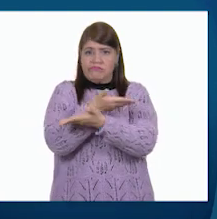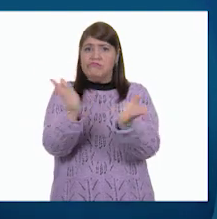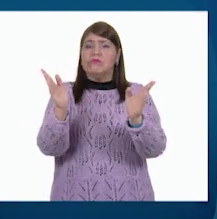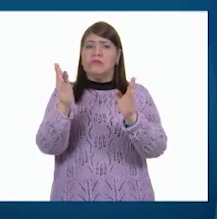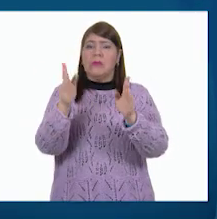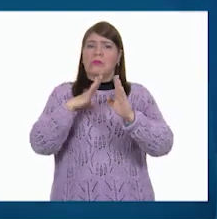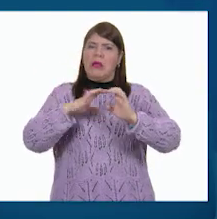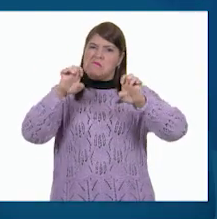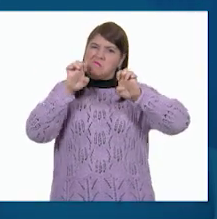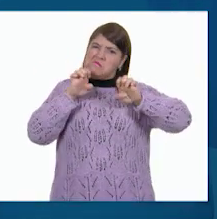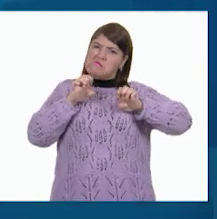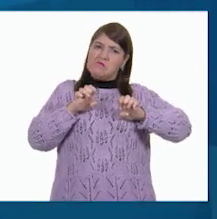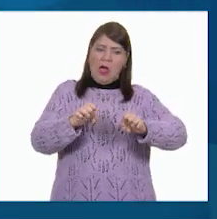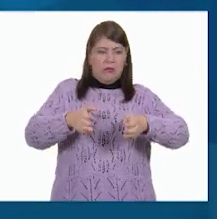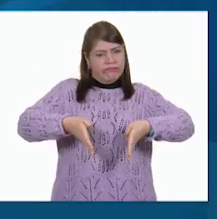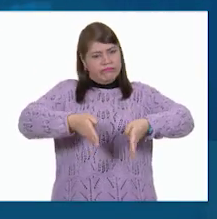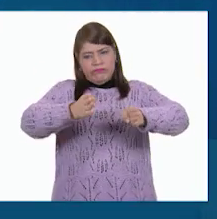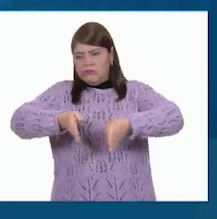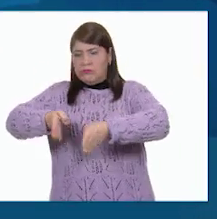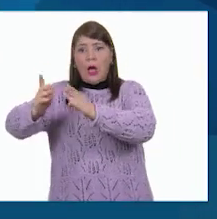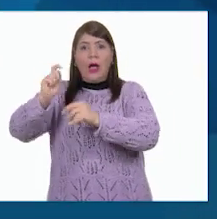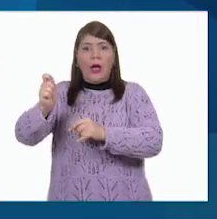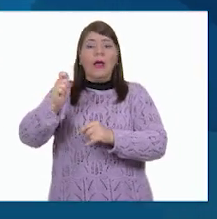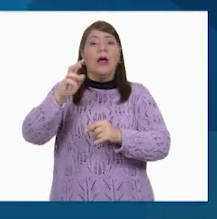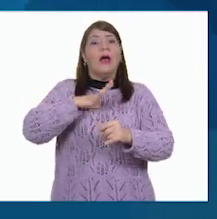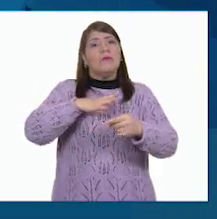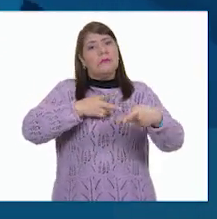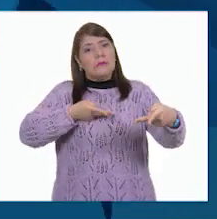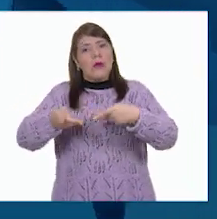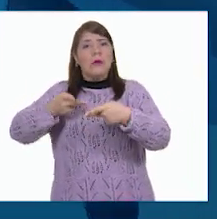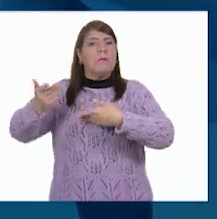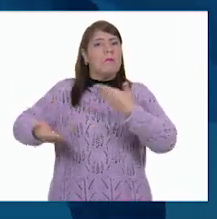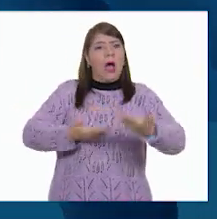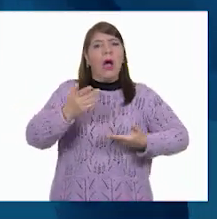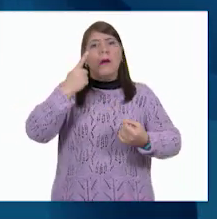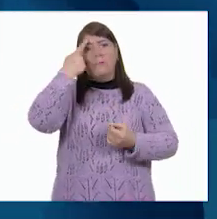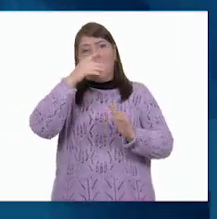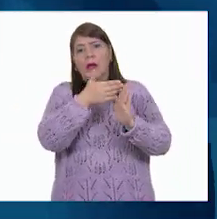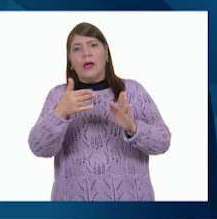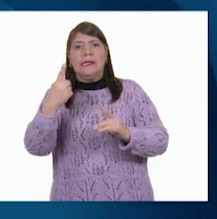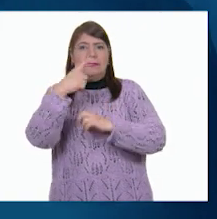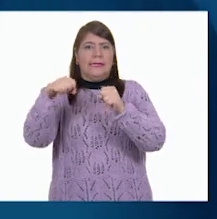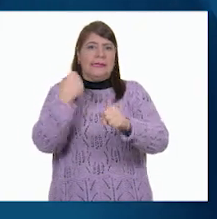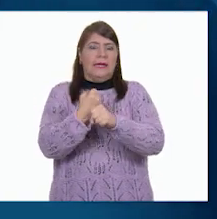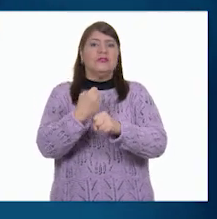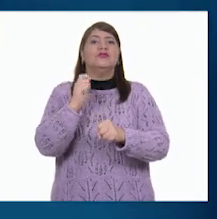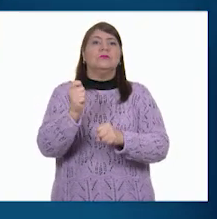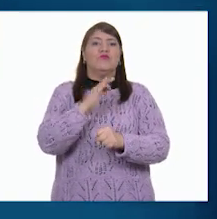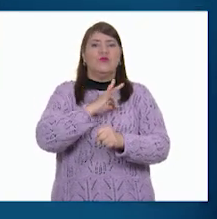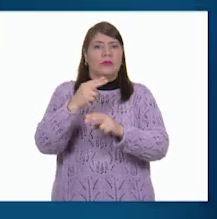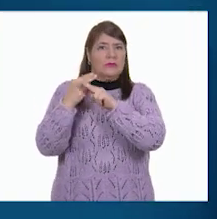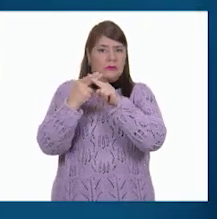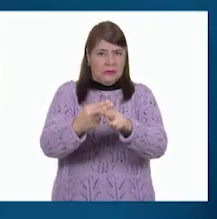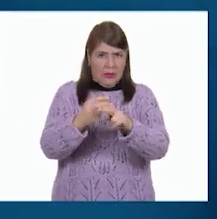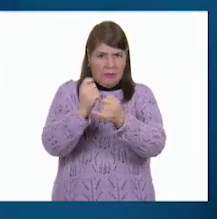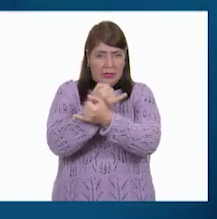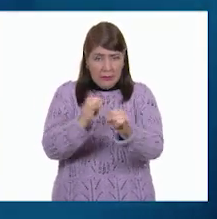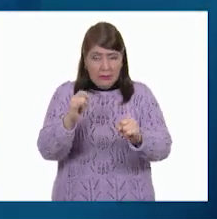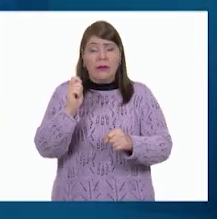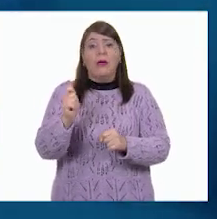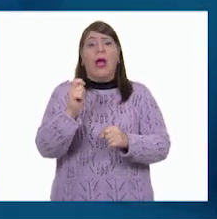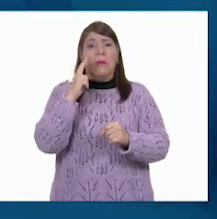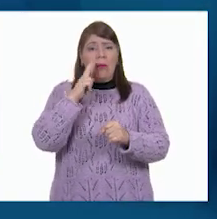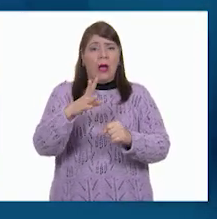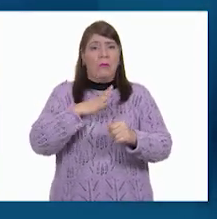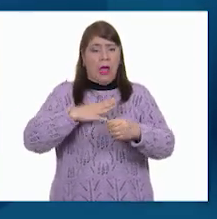más espléndida y elegante dentro de las muchas que se organizaron durante el centenario. Las mesas fueron dispuestas con exclusivos servicios